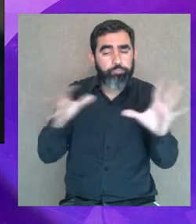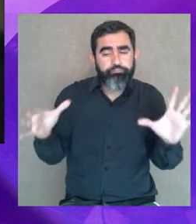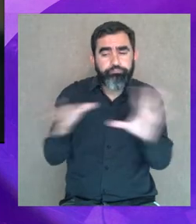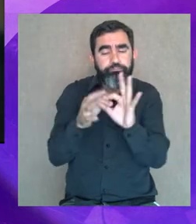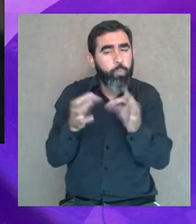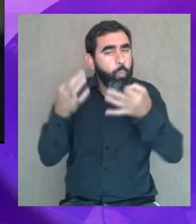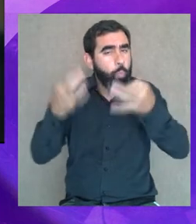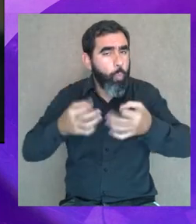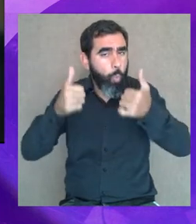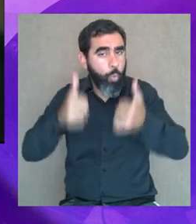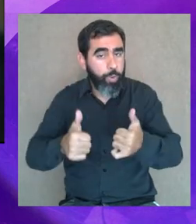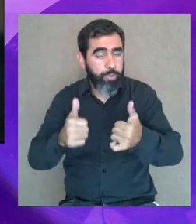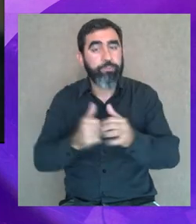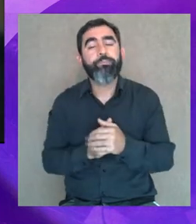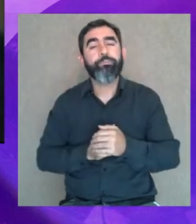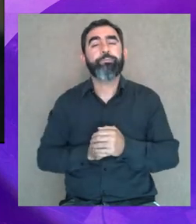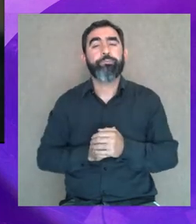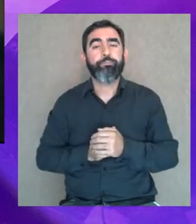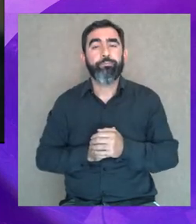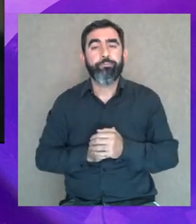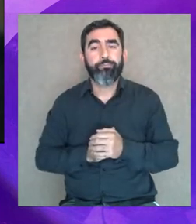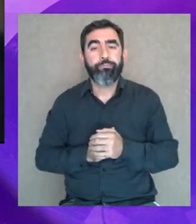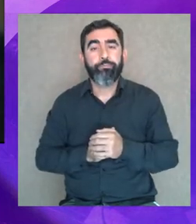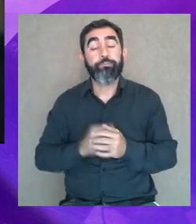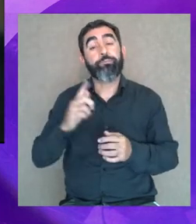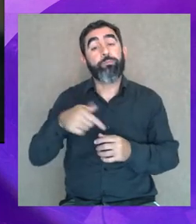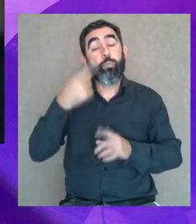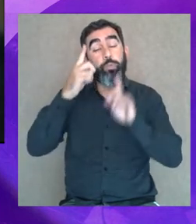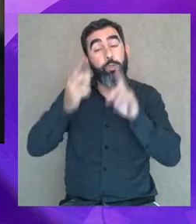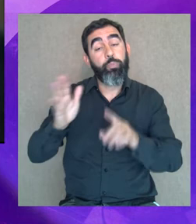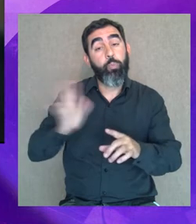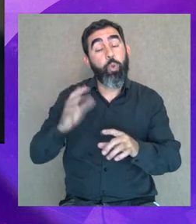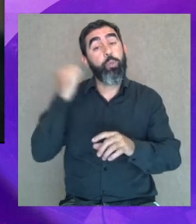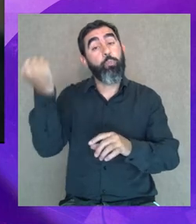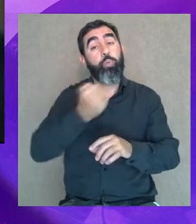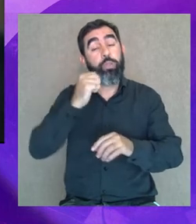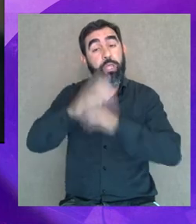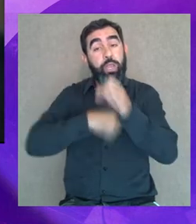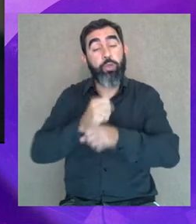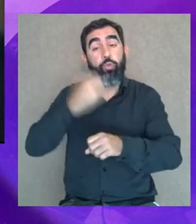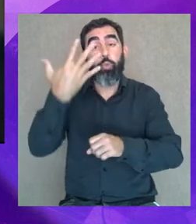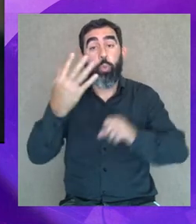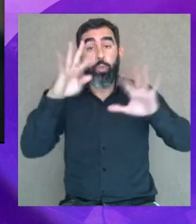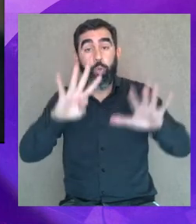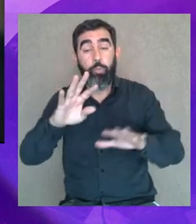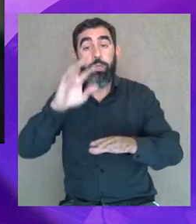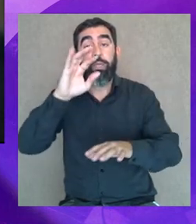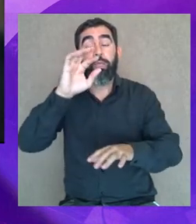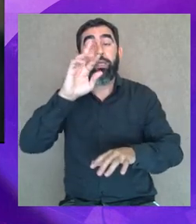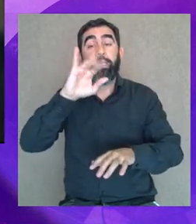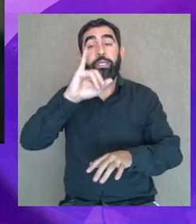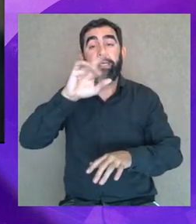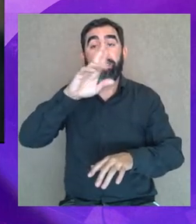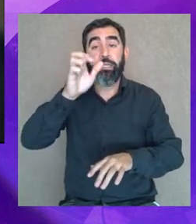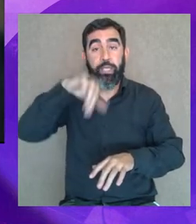de ambos lados del concepto que es un arroyo muy cercano a mi lado después otra mujer muy importante en el año 59 fue irene ramírez a